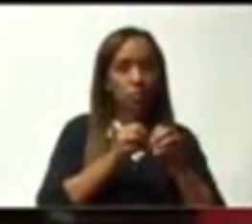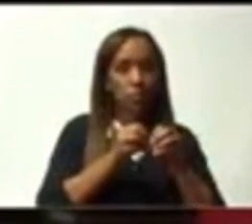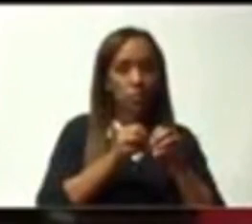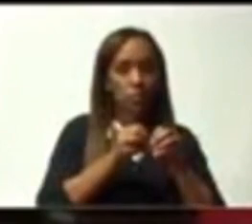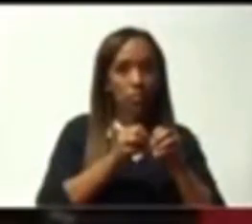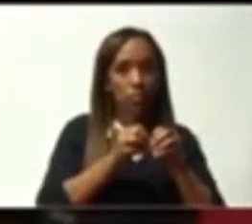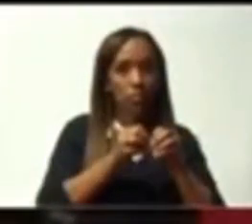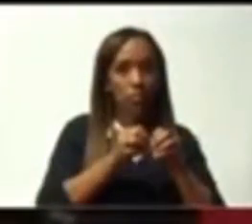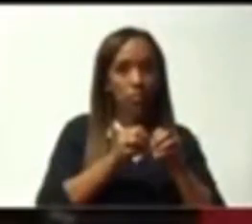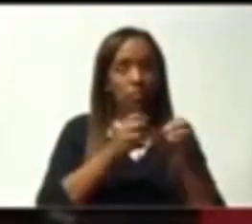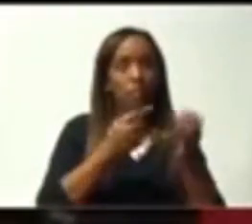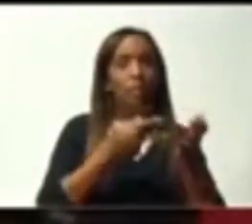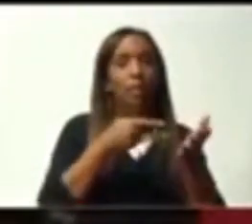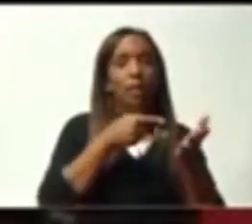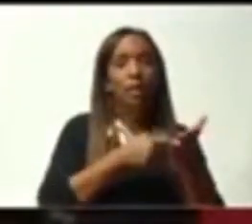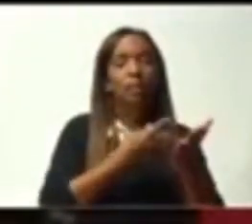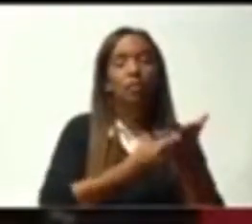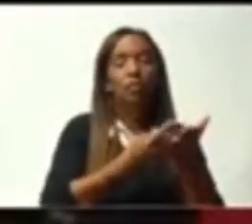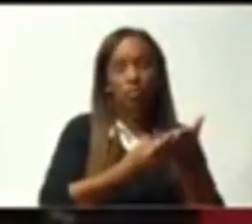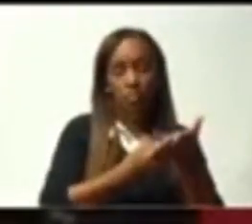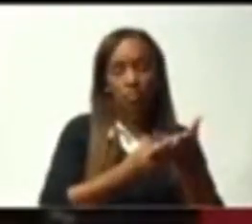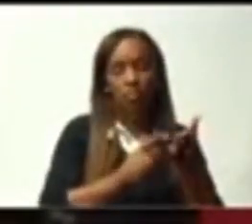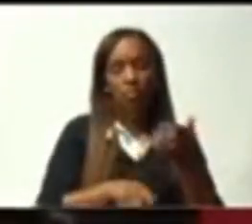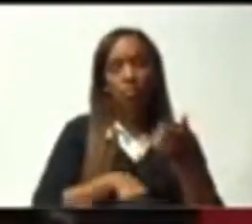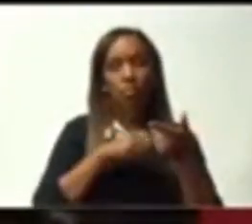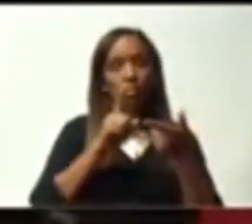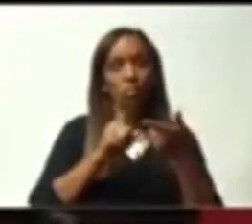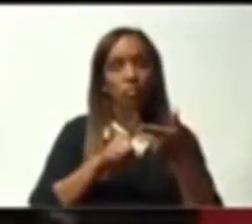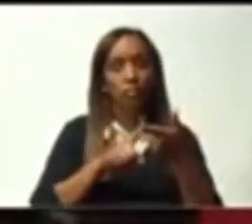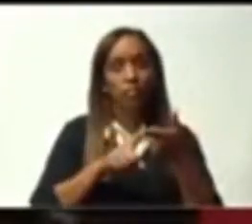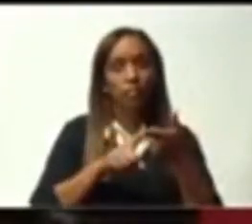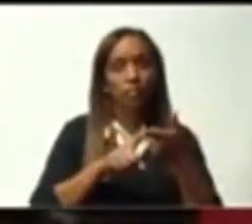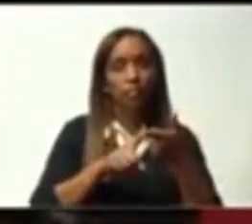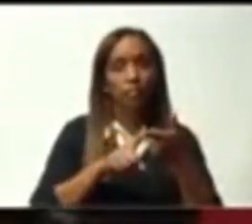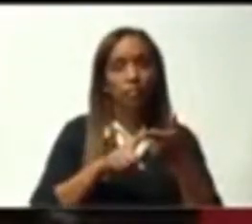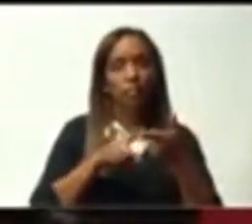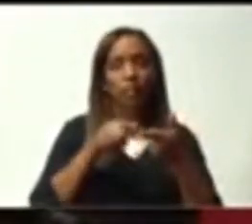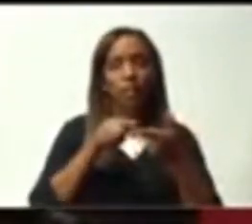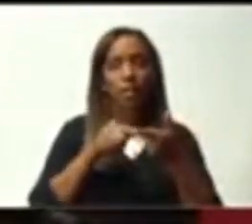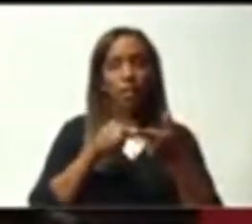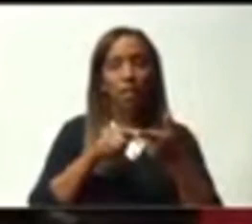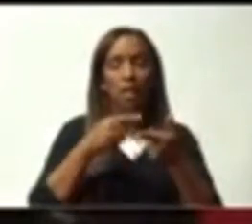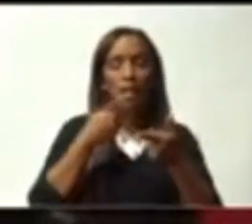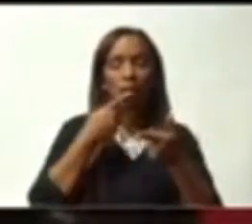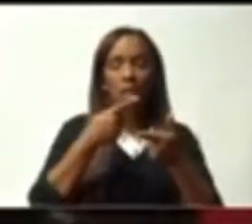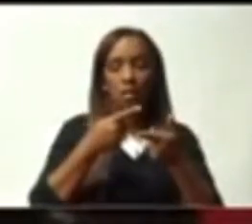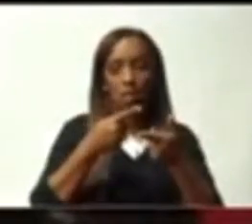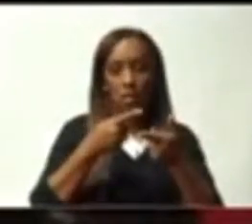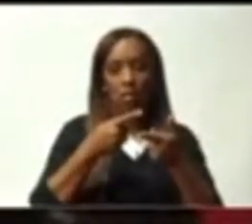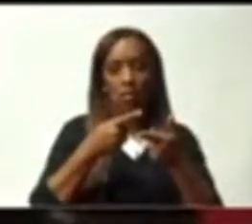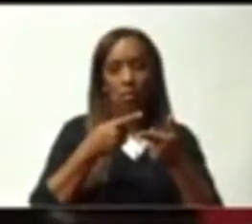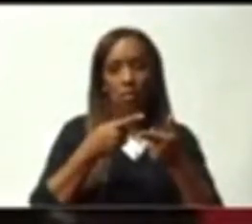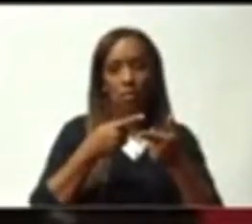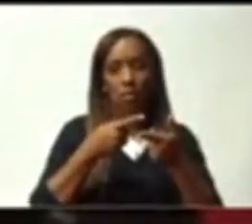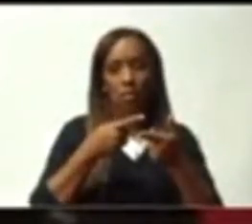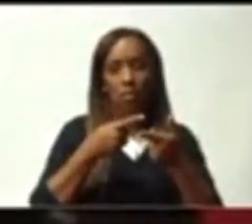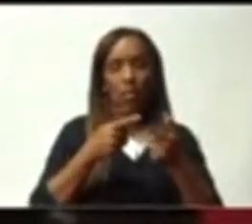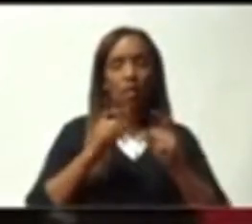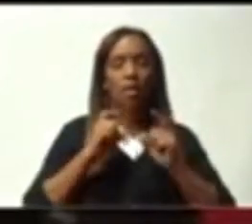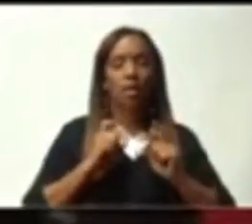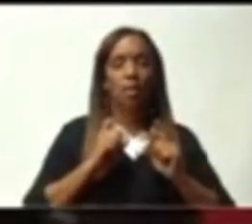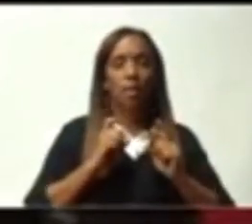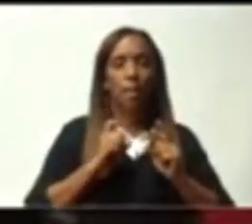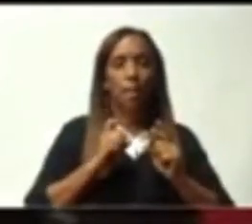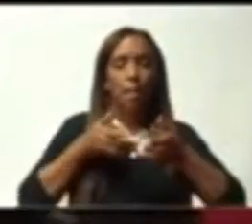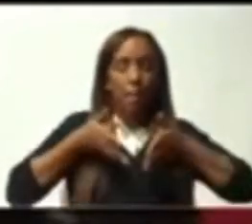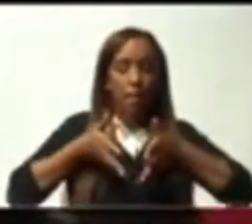Este proyecto de ley plantea un procedimiento para ceder a tercero. Ustedes saben que se establece